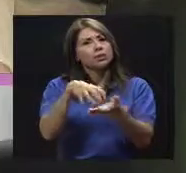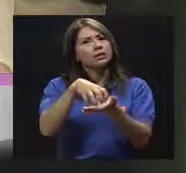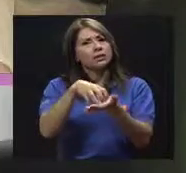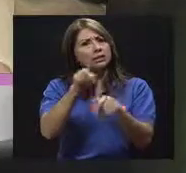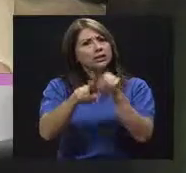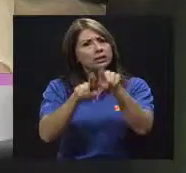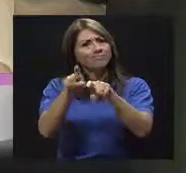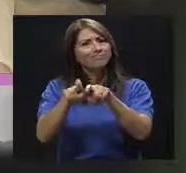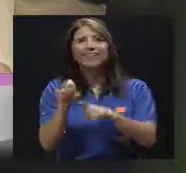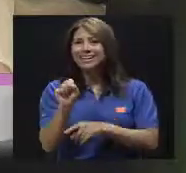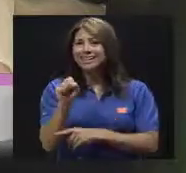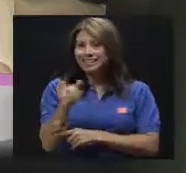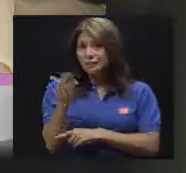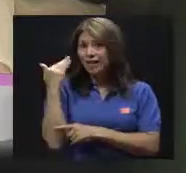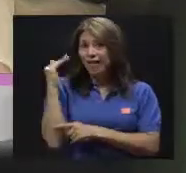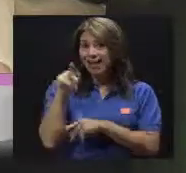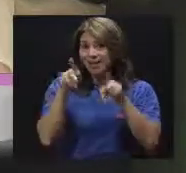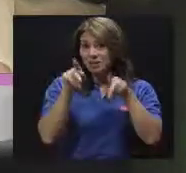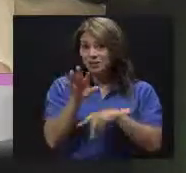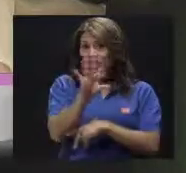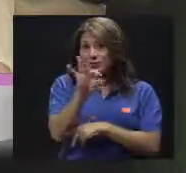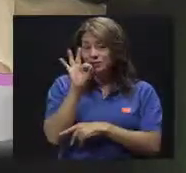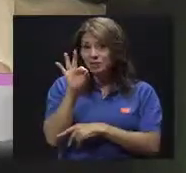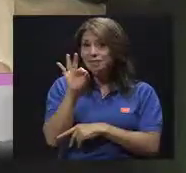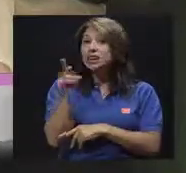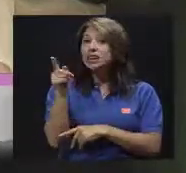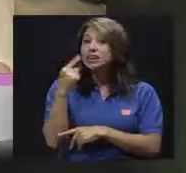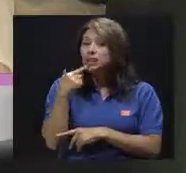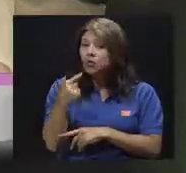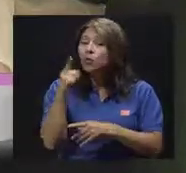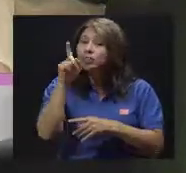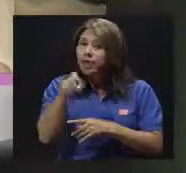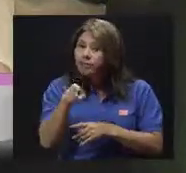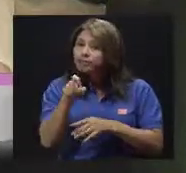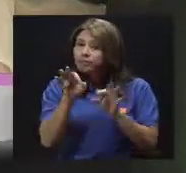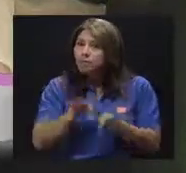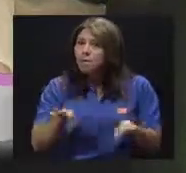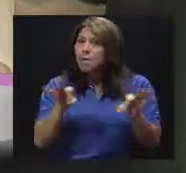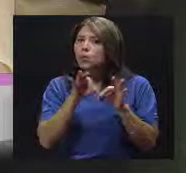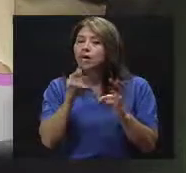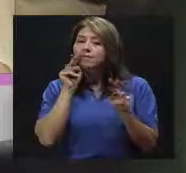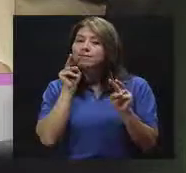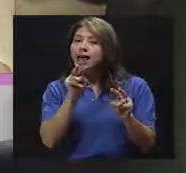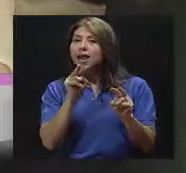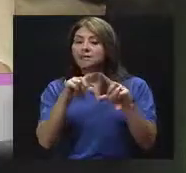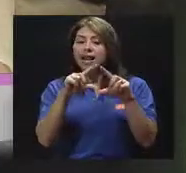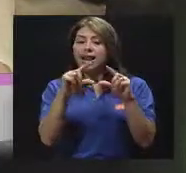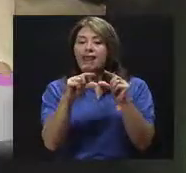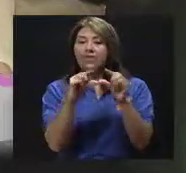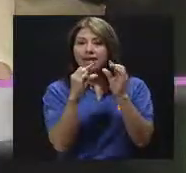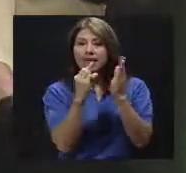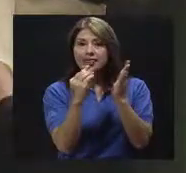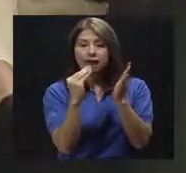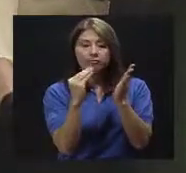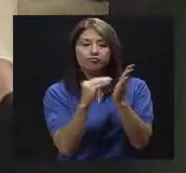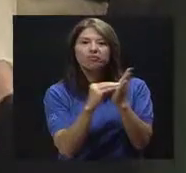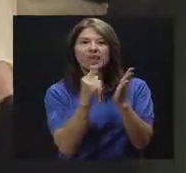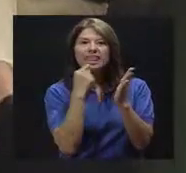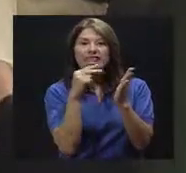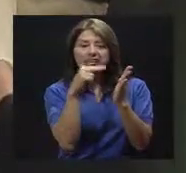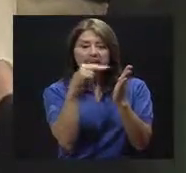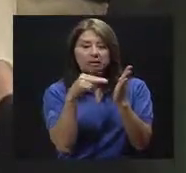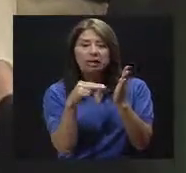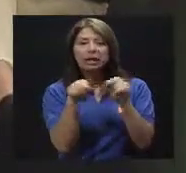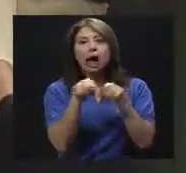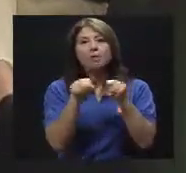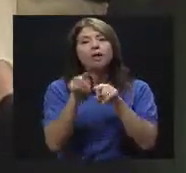pues la invitada nos comentó de la importancia de fijarse en la etiqueta, prestar atención en cómo guardarlos, cómo